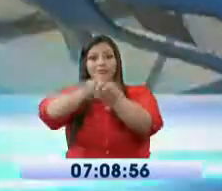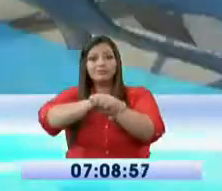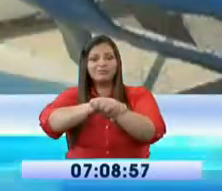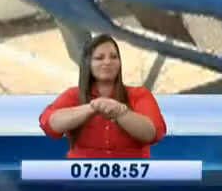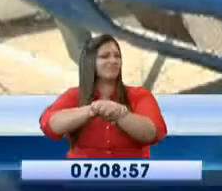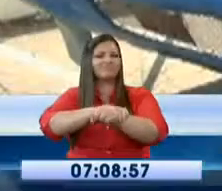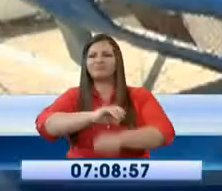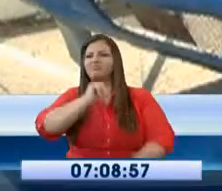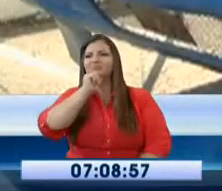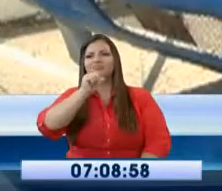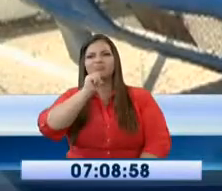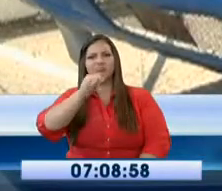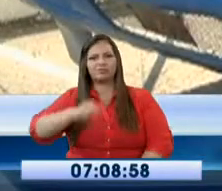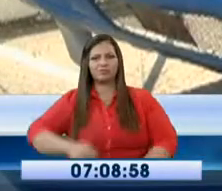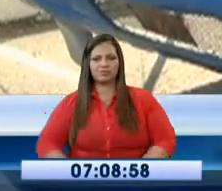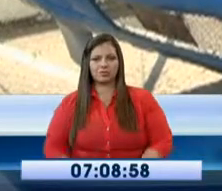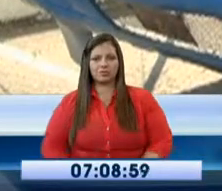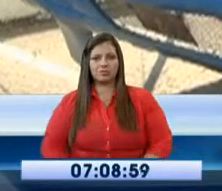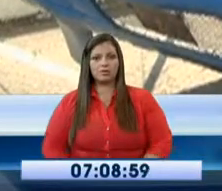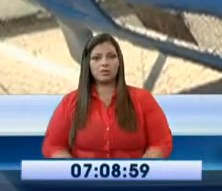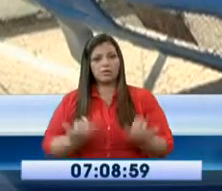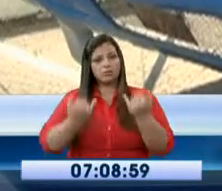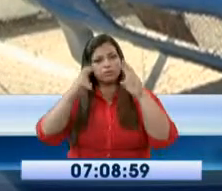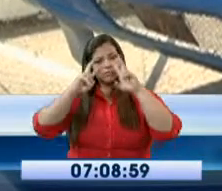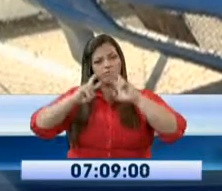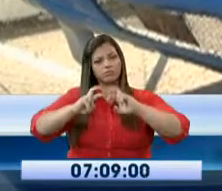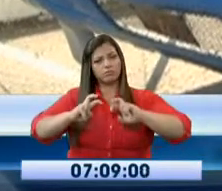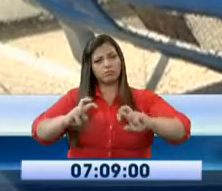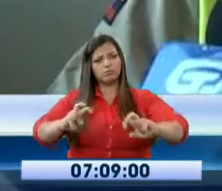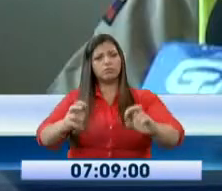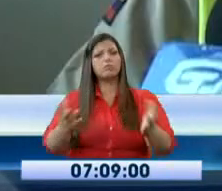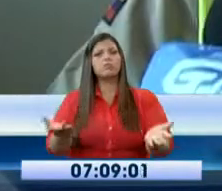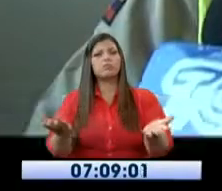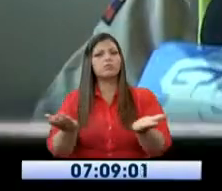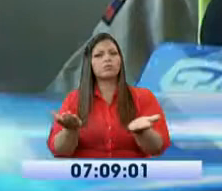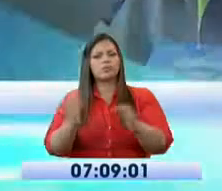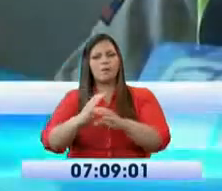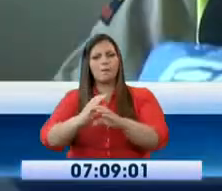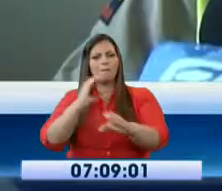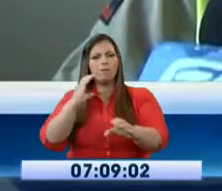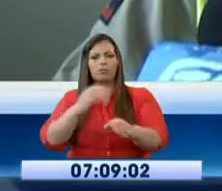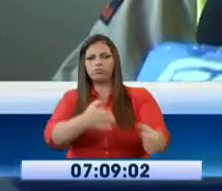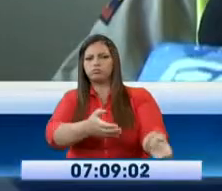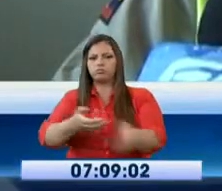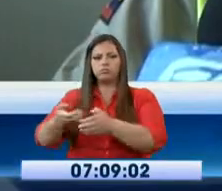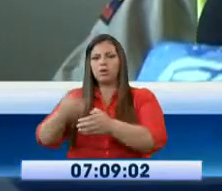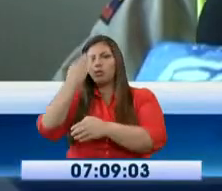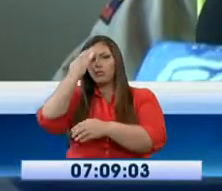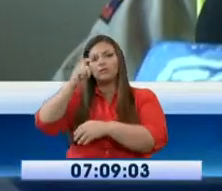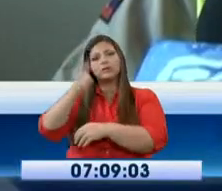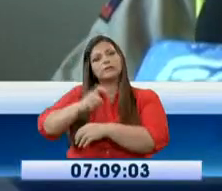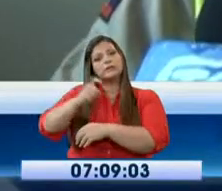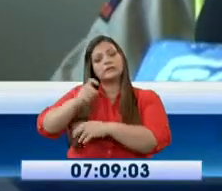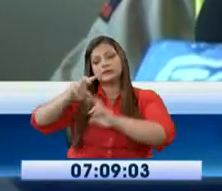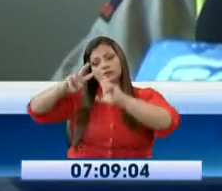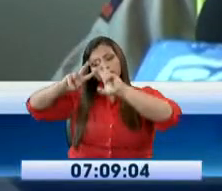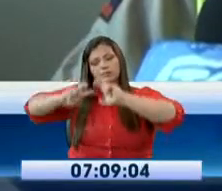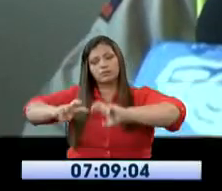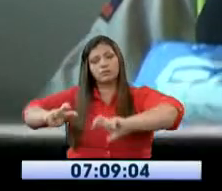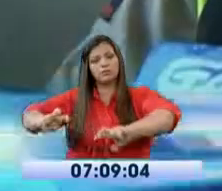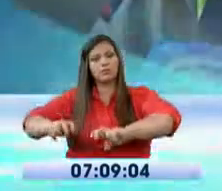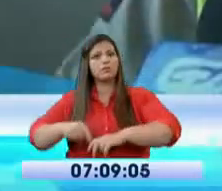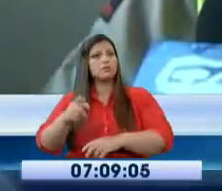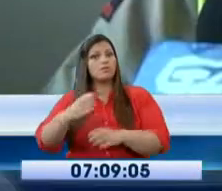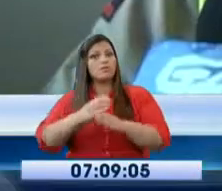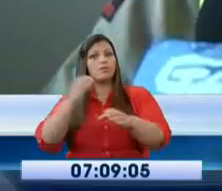las investigaciones porque se convirtió en la escena misma del crimen. Lamentablemente este transporte no cuenta con este tipo de cámaras